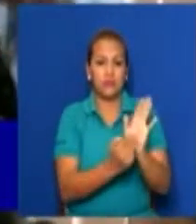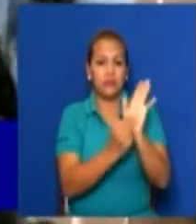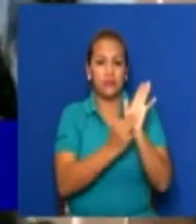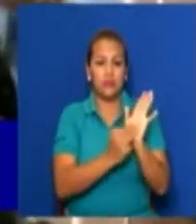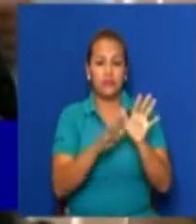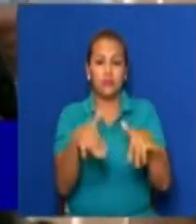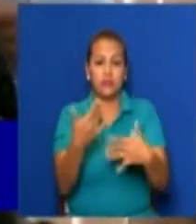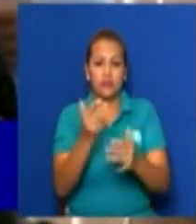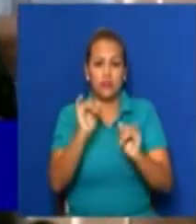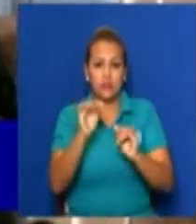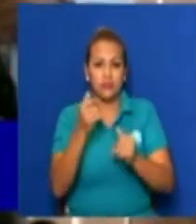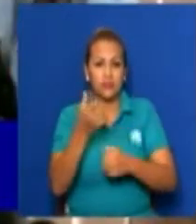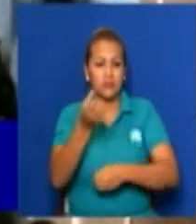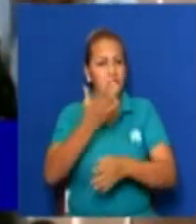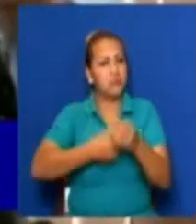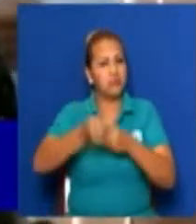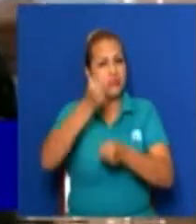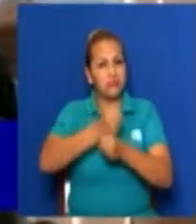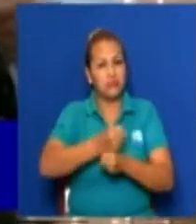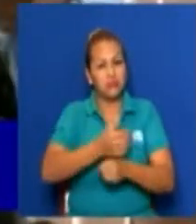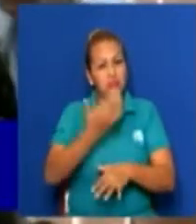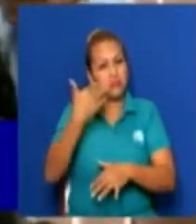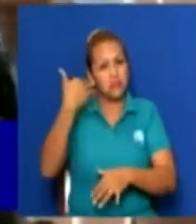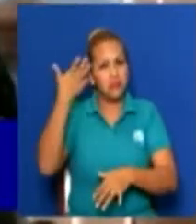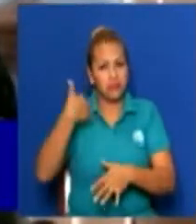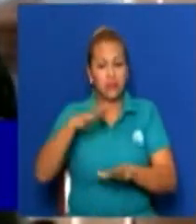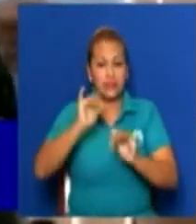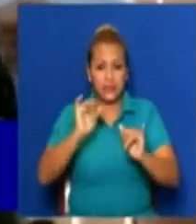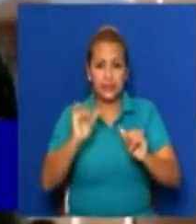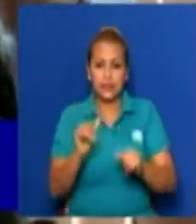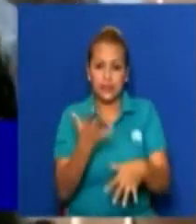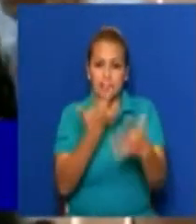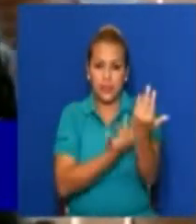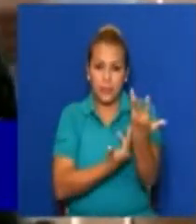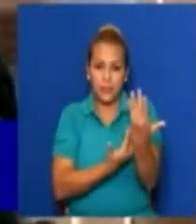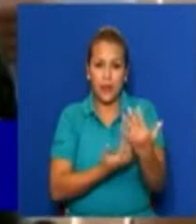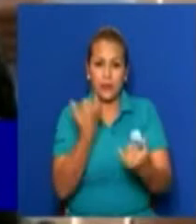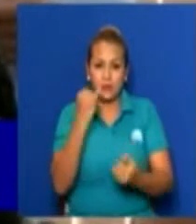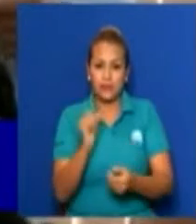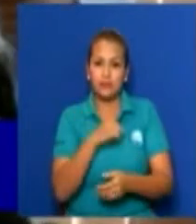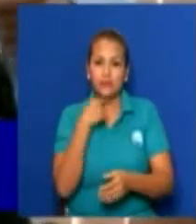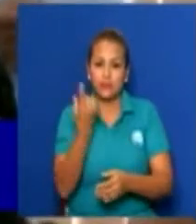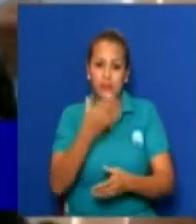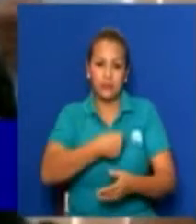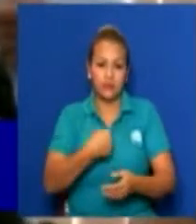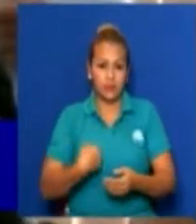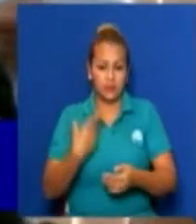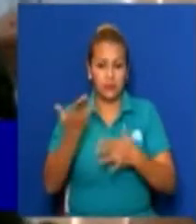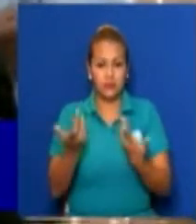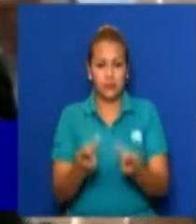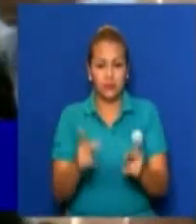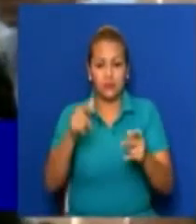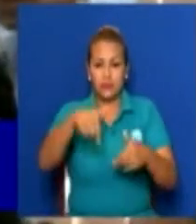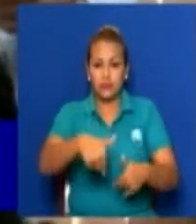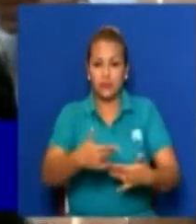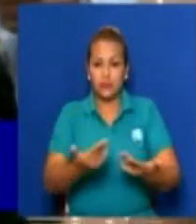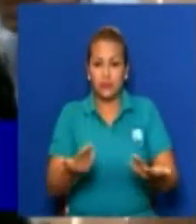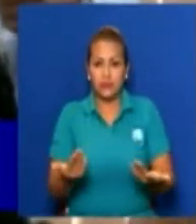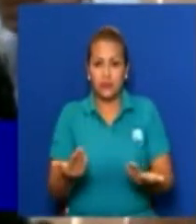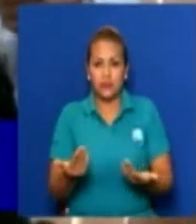hace algunos años y que seguimos esperando que sea impulsada. Pienso que esto sería